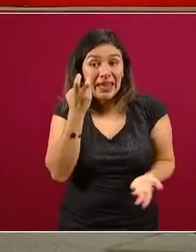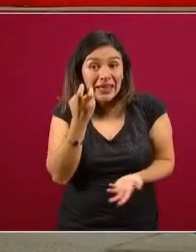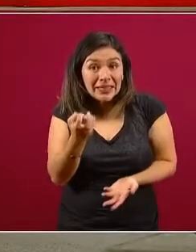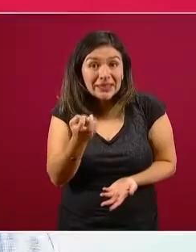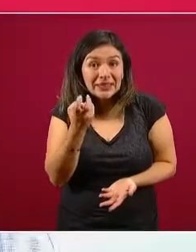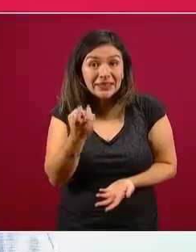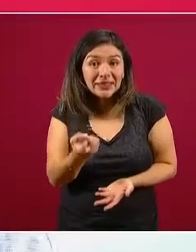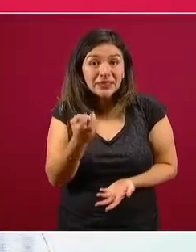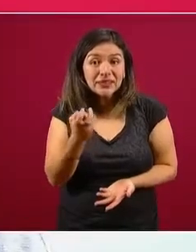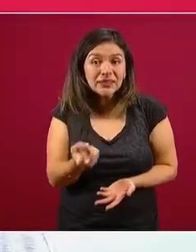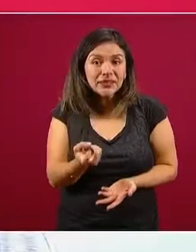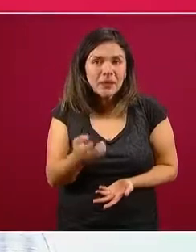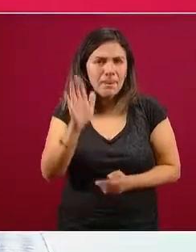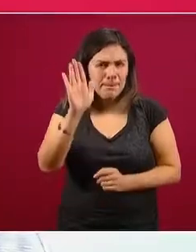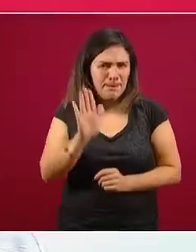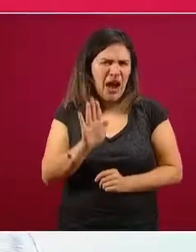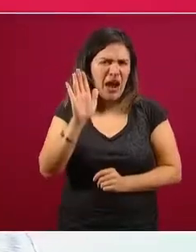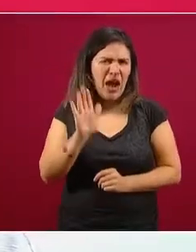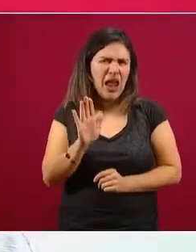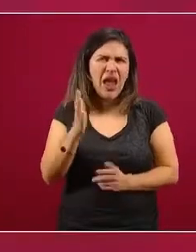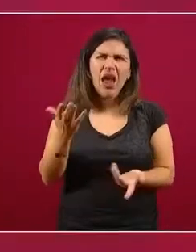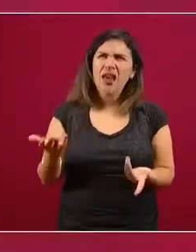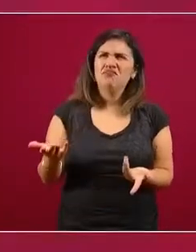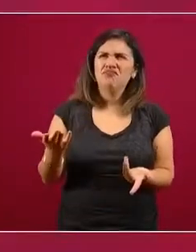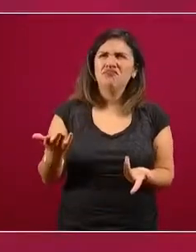Esto pareciera estar